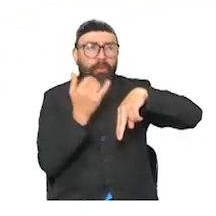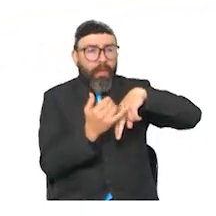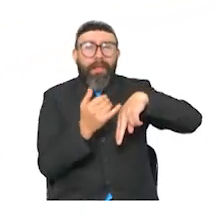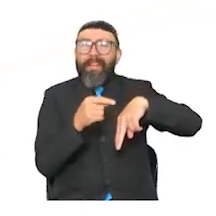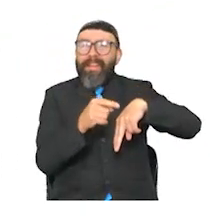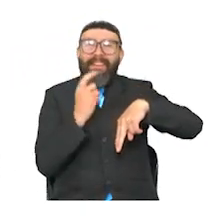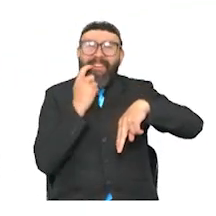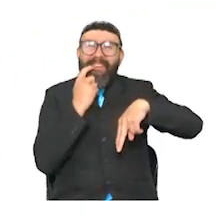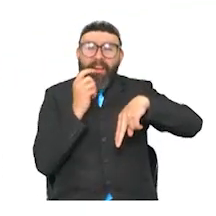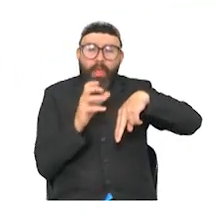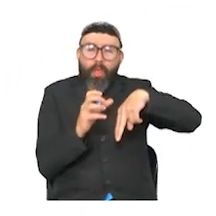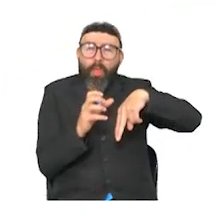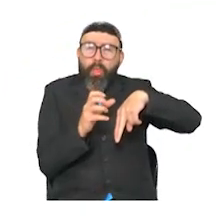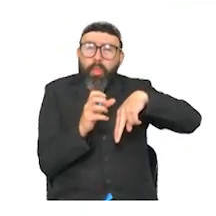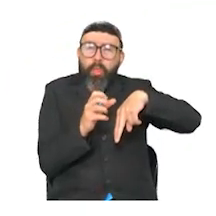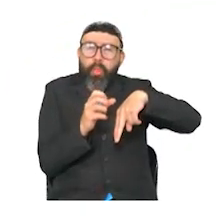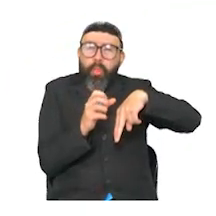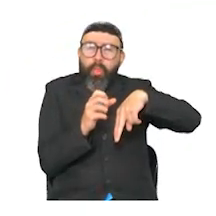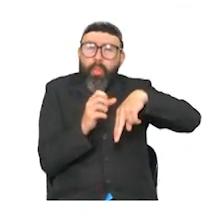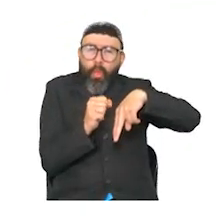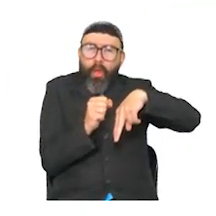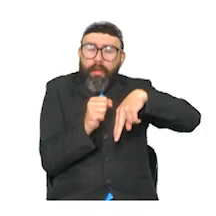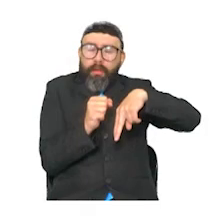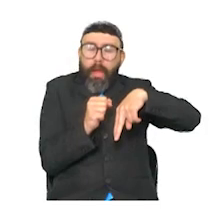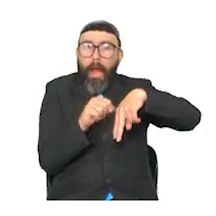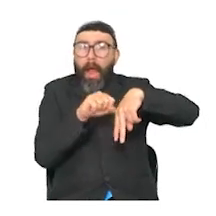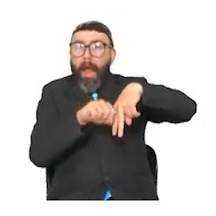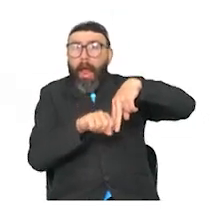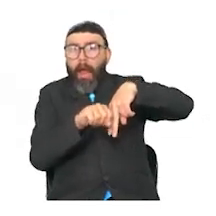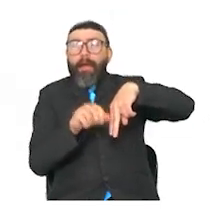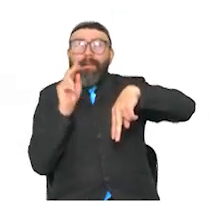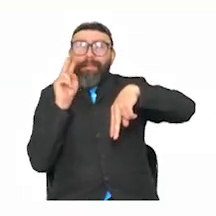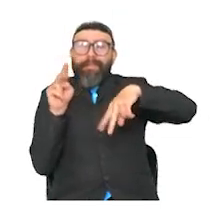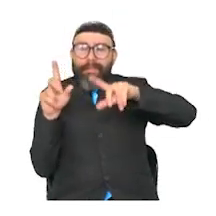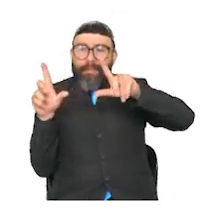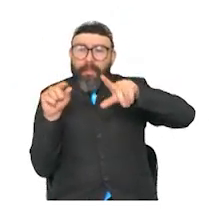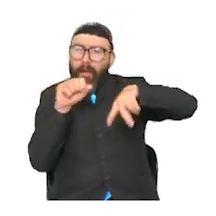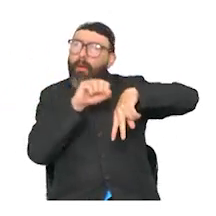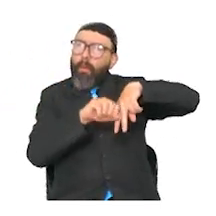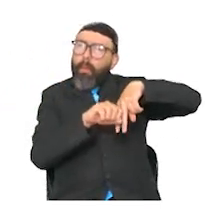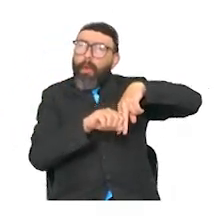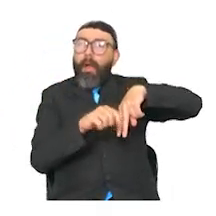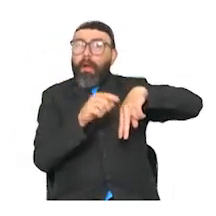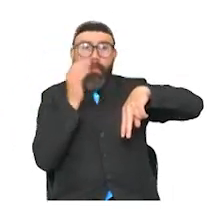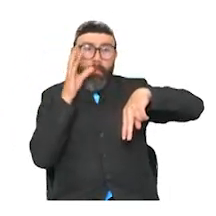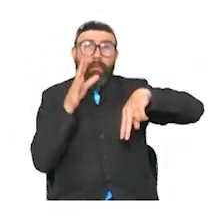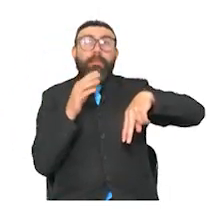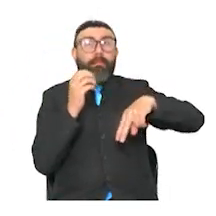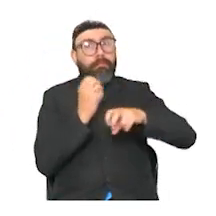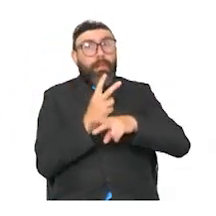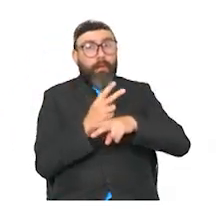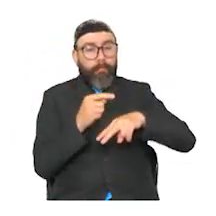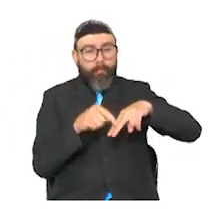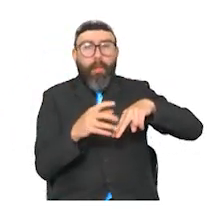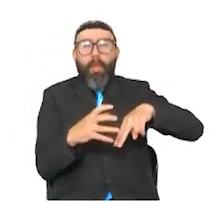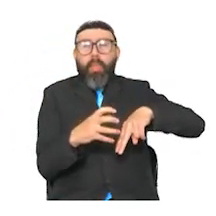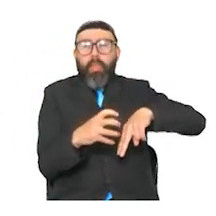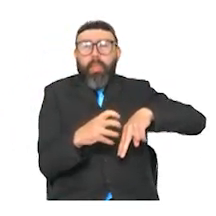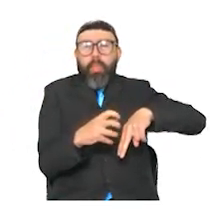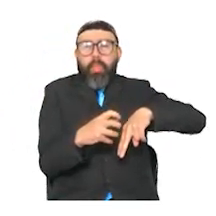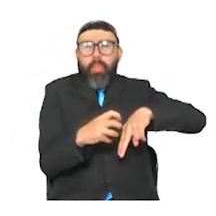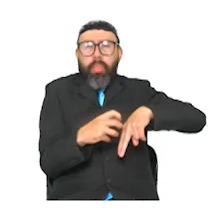que a futuro es una complicación grave porque puede ocasionar la obstrucción de una de una arteria y por lo tanto